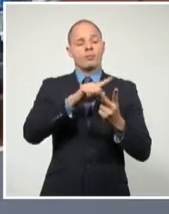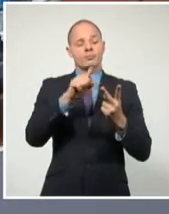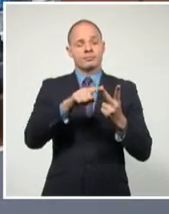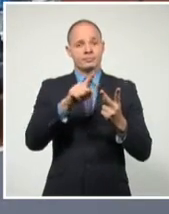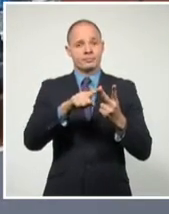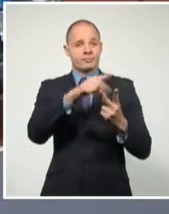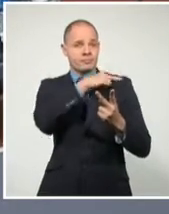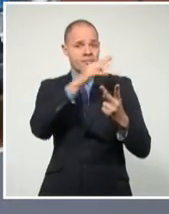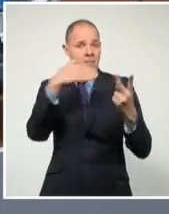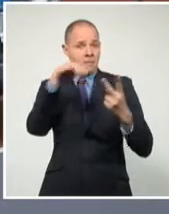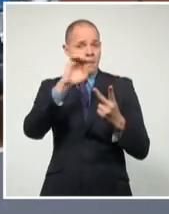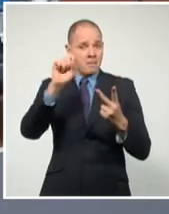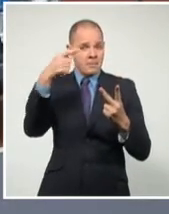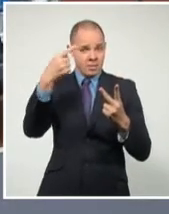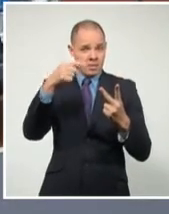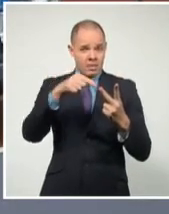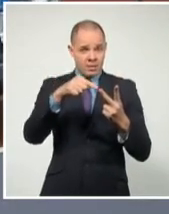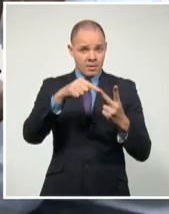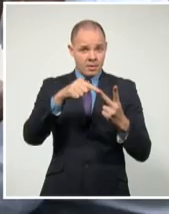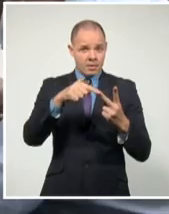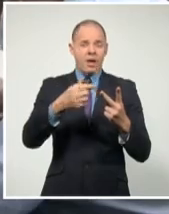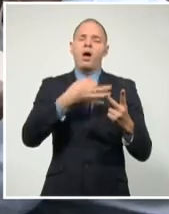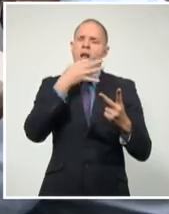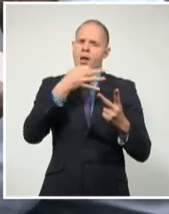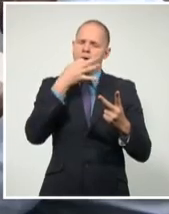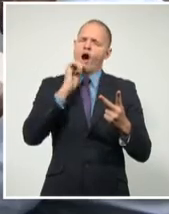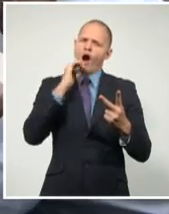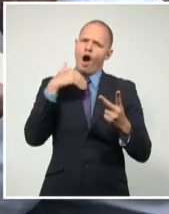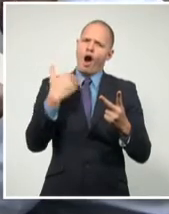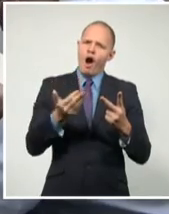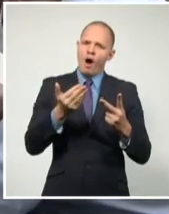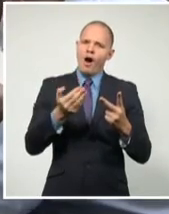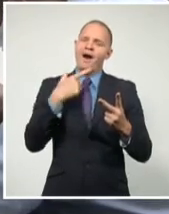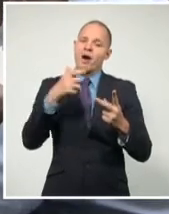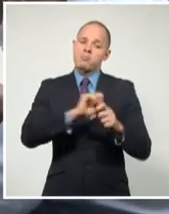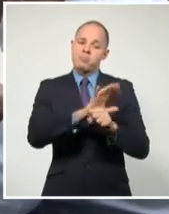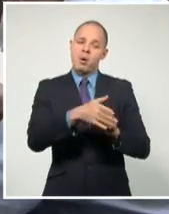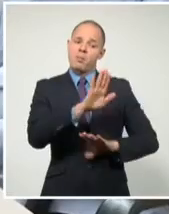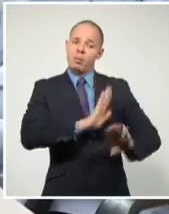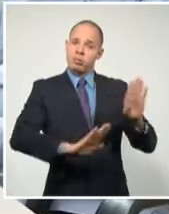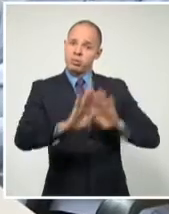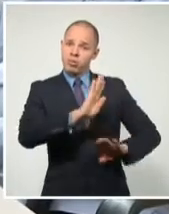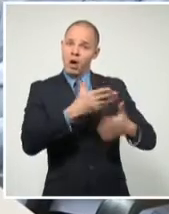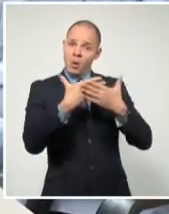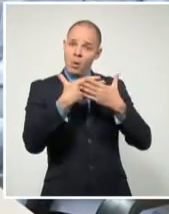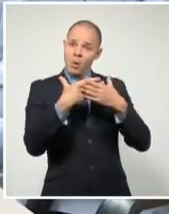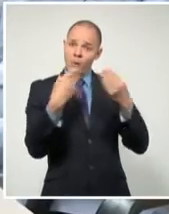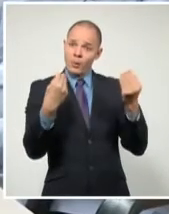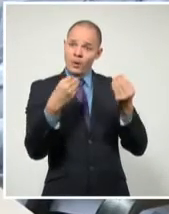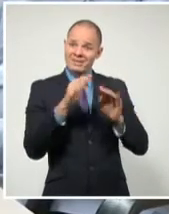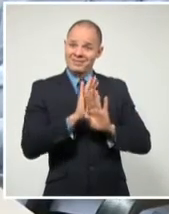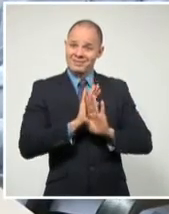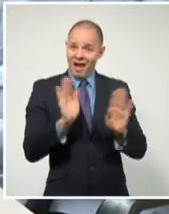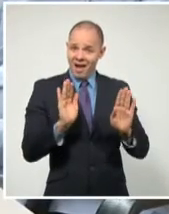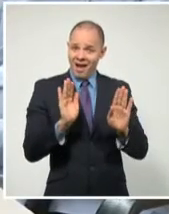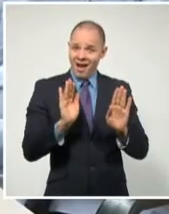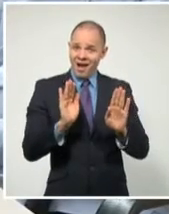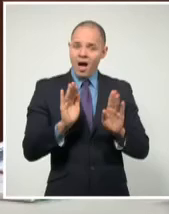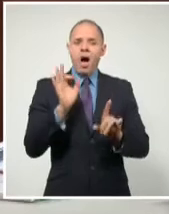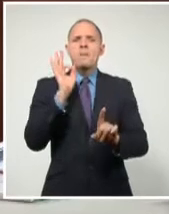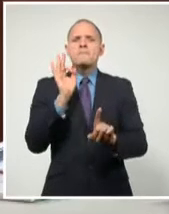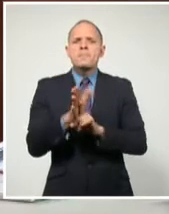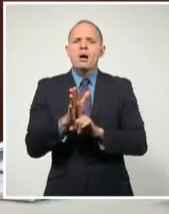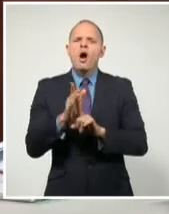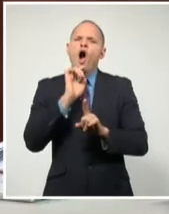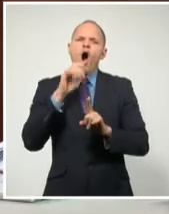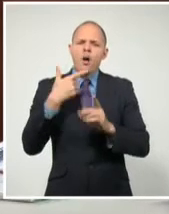primer ministro Manuel Marrero Cruz, se trazó la estrategia integral del país para enfrentar la etapa de recuperación posterior a la